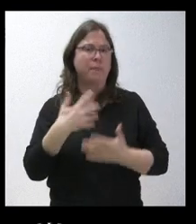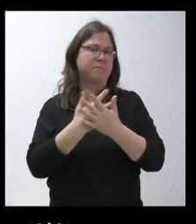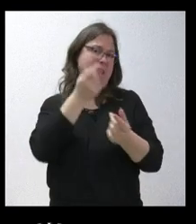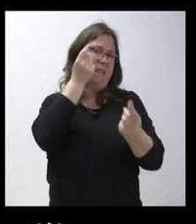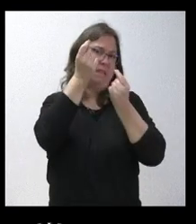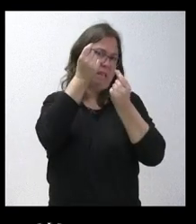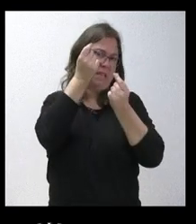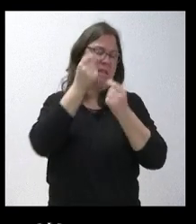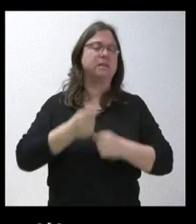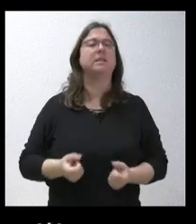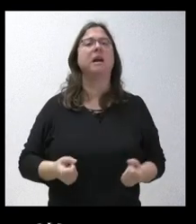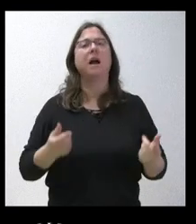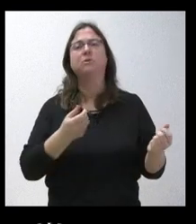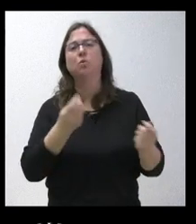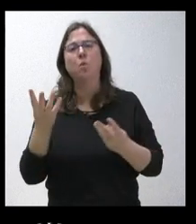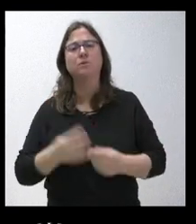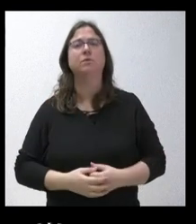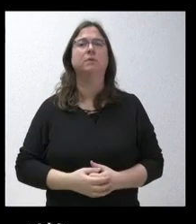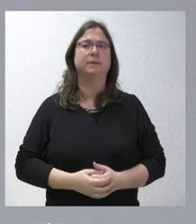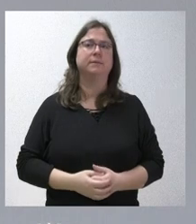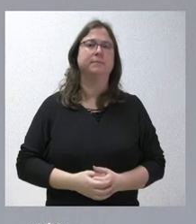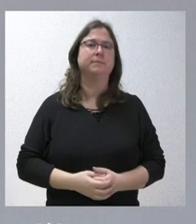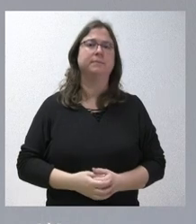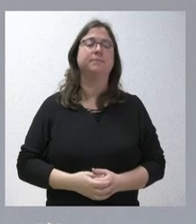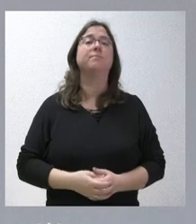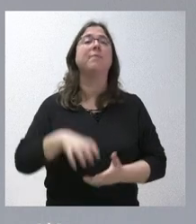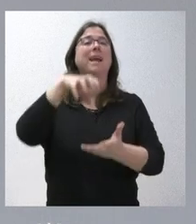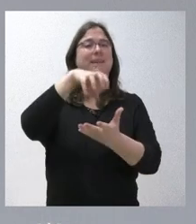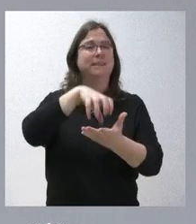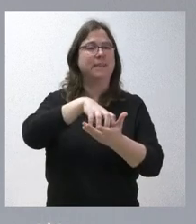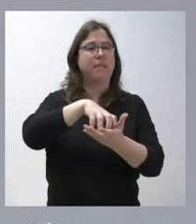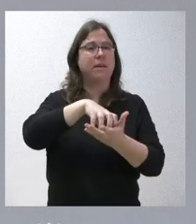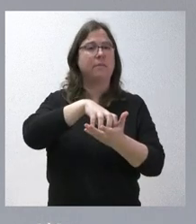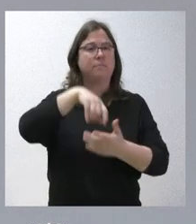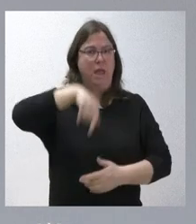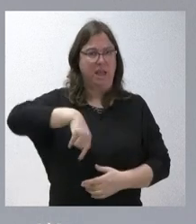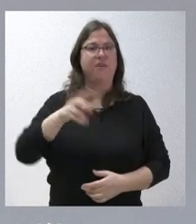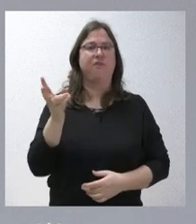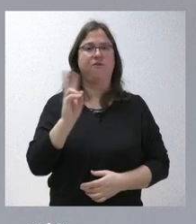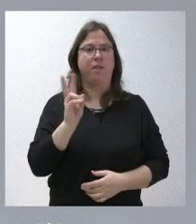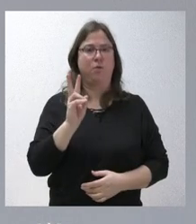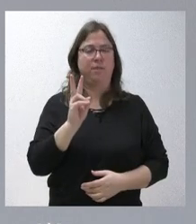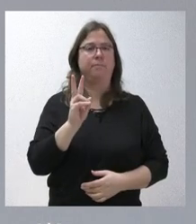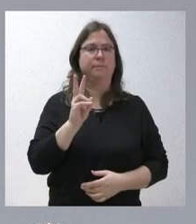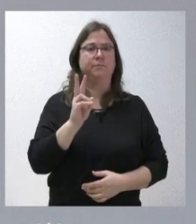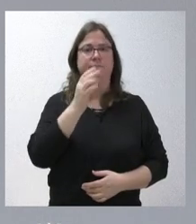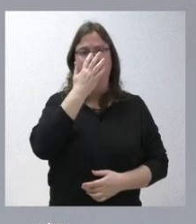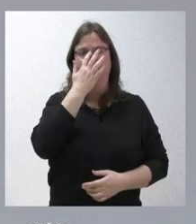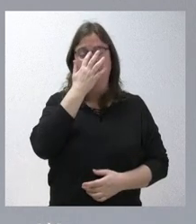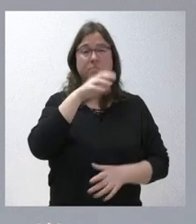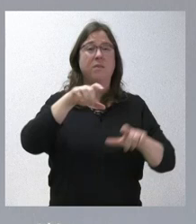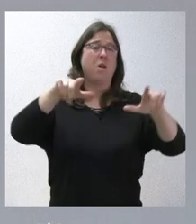los detalles más de funcionamiento bueno su sede va a estar aquí en en Valladolid eh En unos